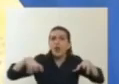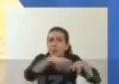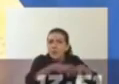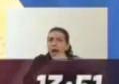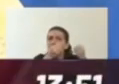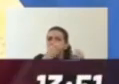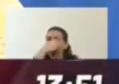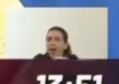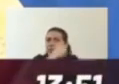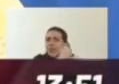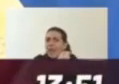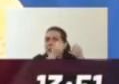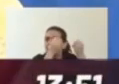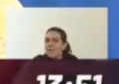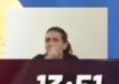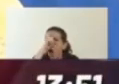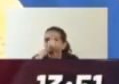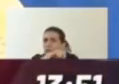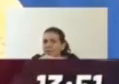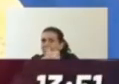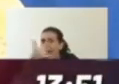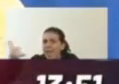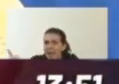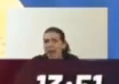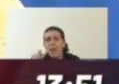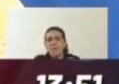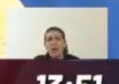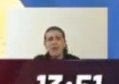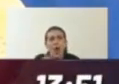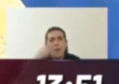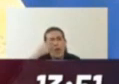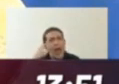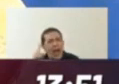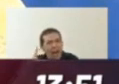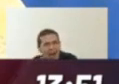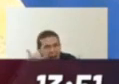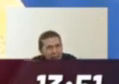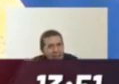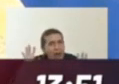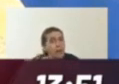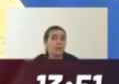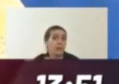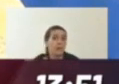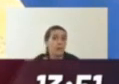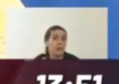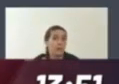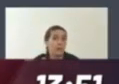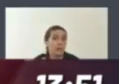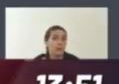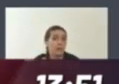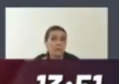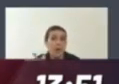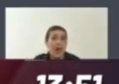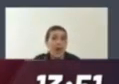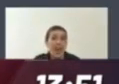funcionando, porque el sistema de salud da respuesta y porque definitivamente la Argentina